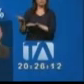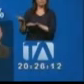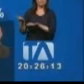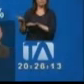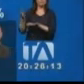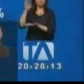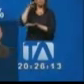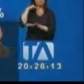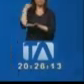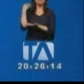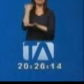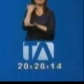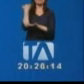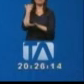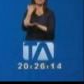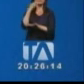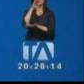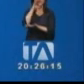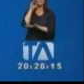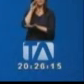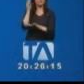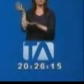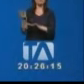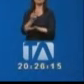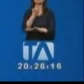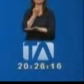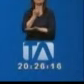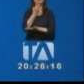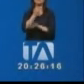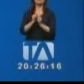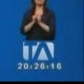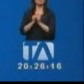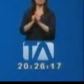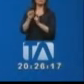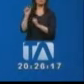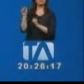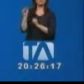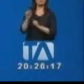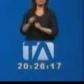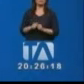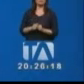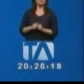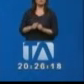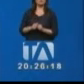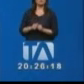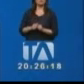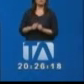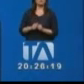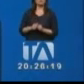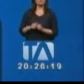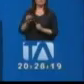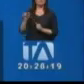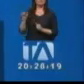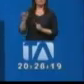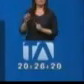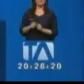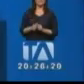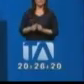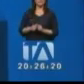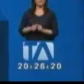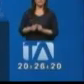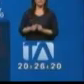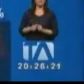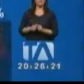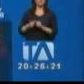Moncayo 7,7%, Dalo Bucarán 4,1%, Iván Espinel 2,9%, Patricio Suquilanda